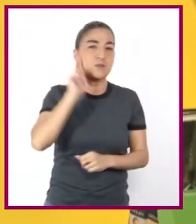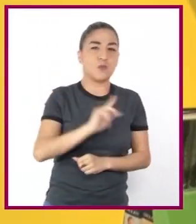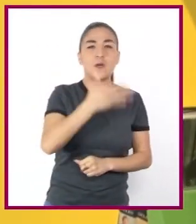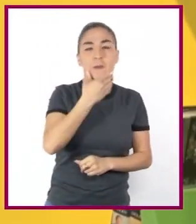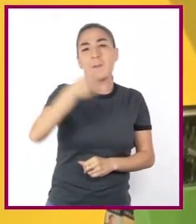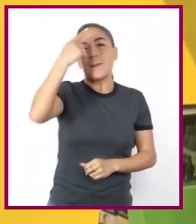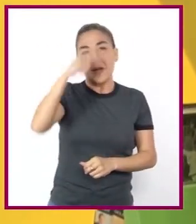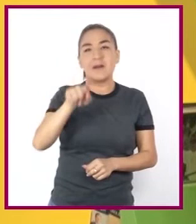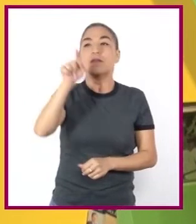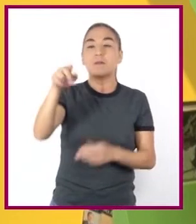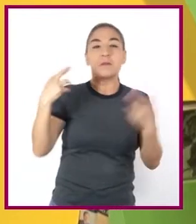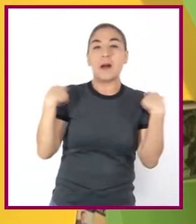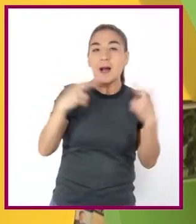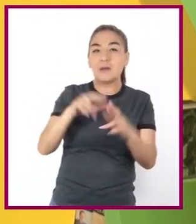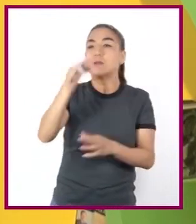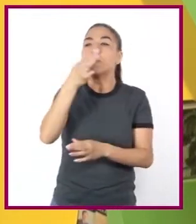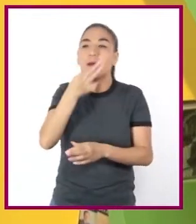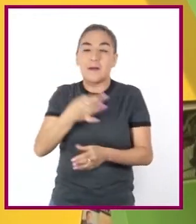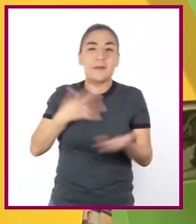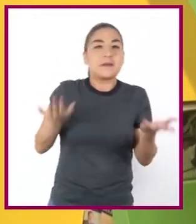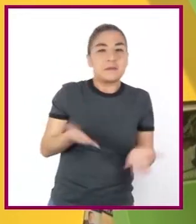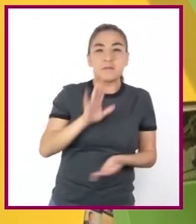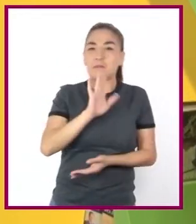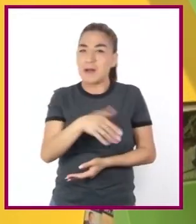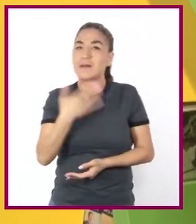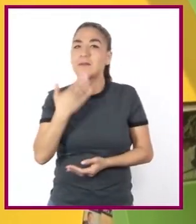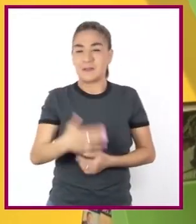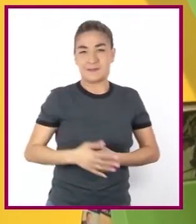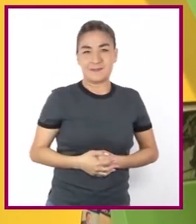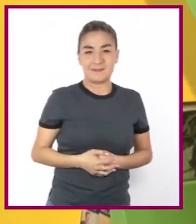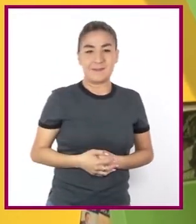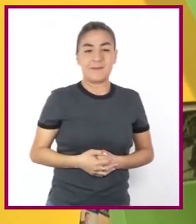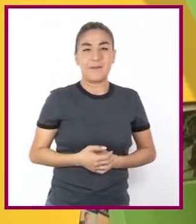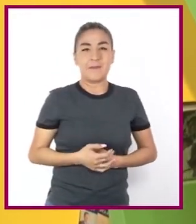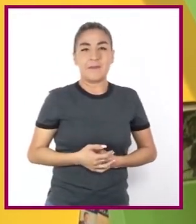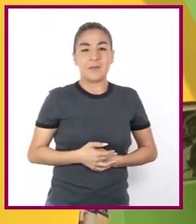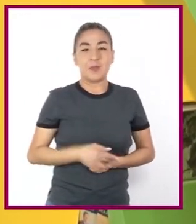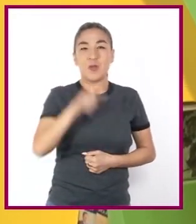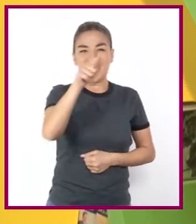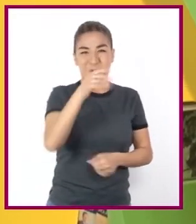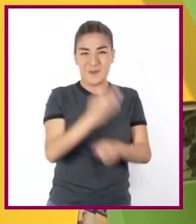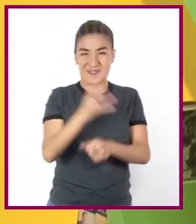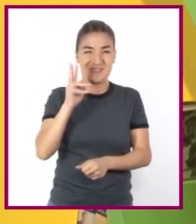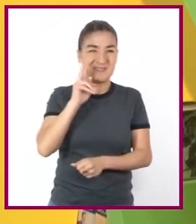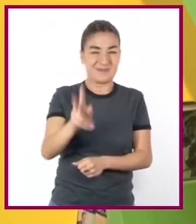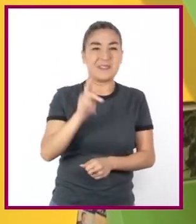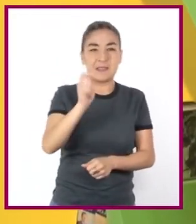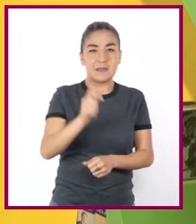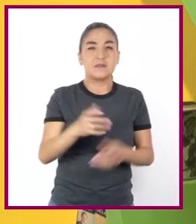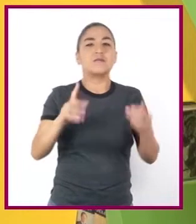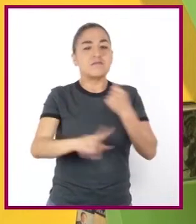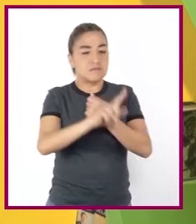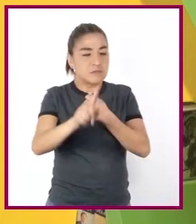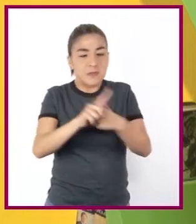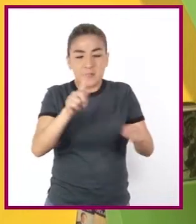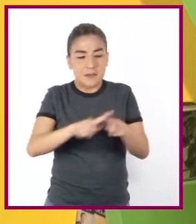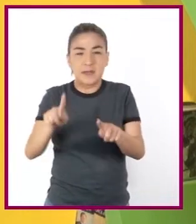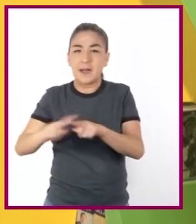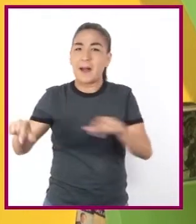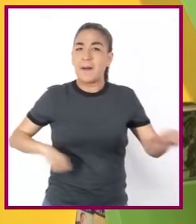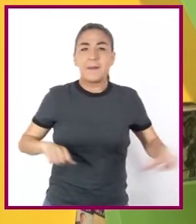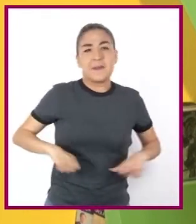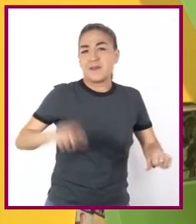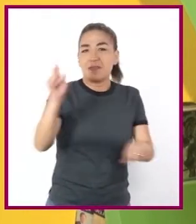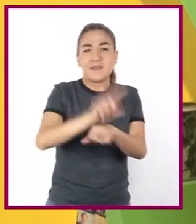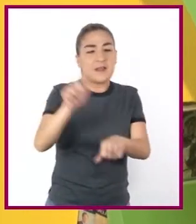para recibir retroalimentación. Como se dieron cuenta, se trata de situaciones cotidianas en las